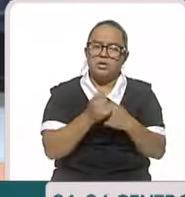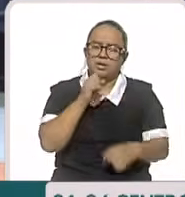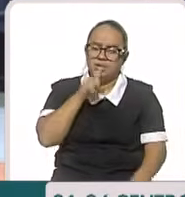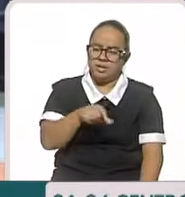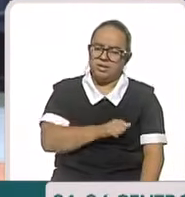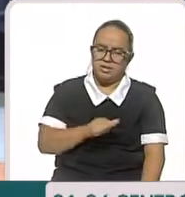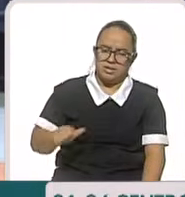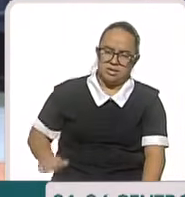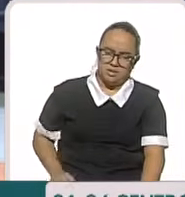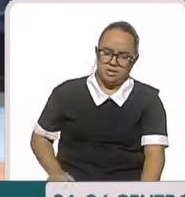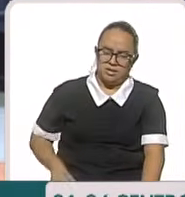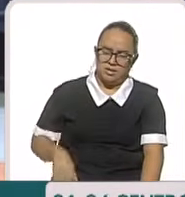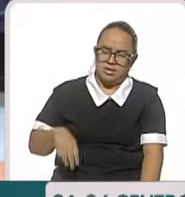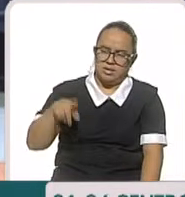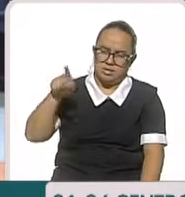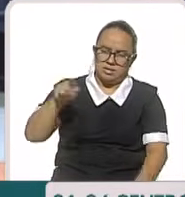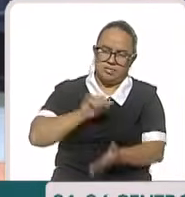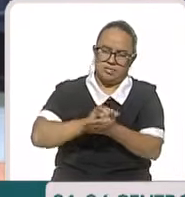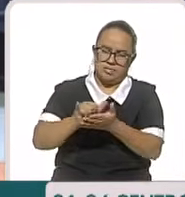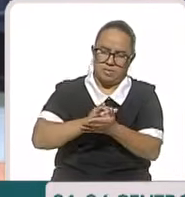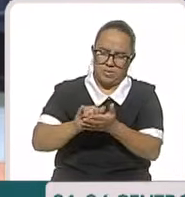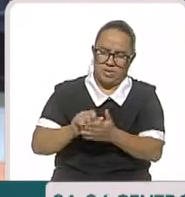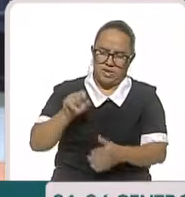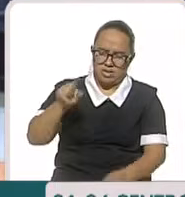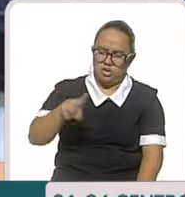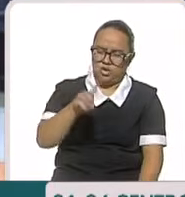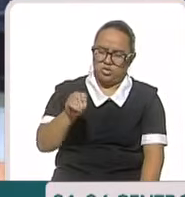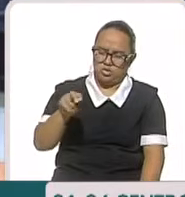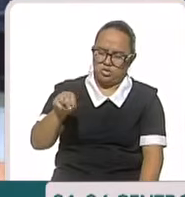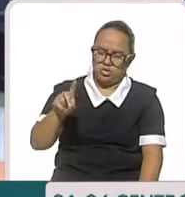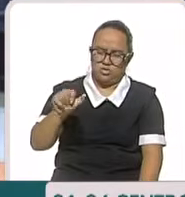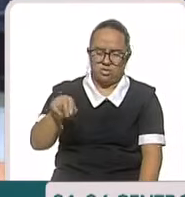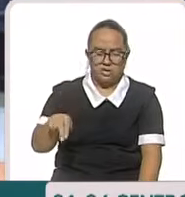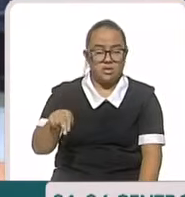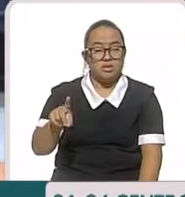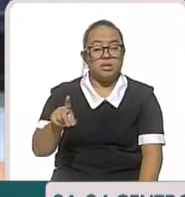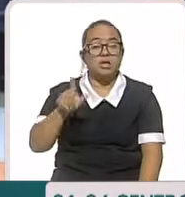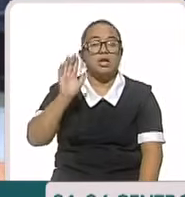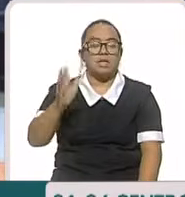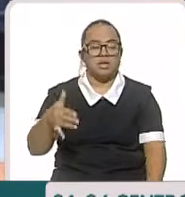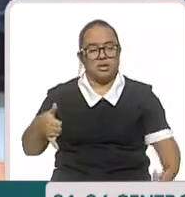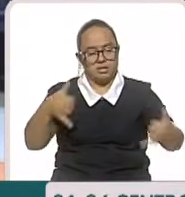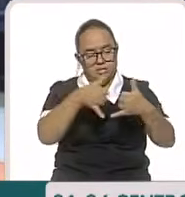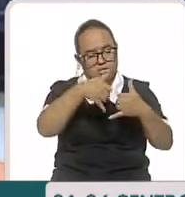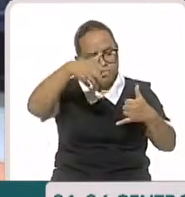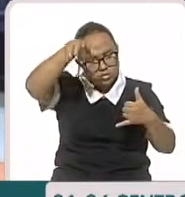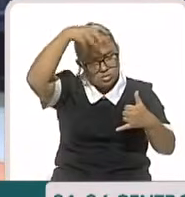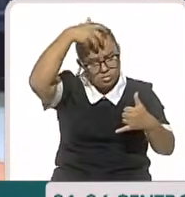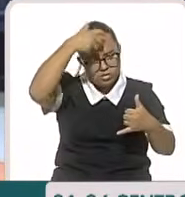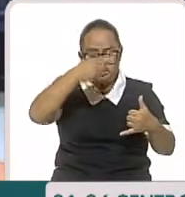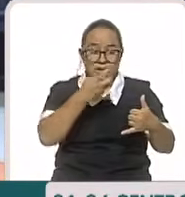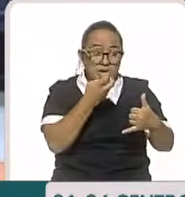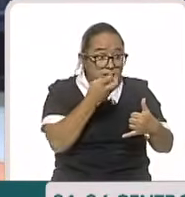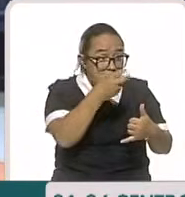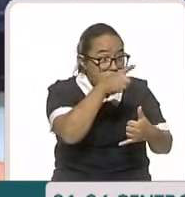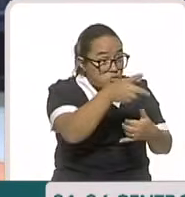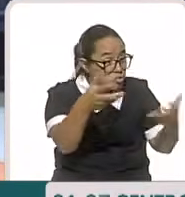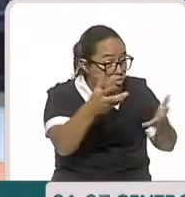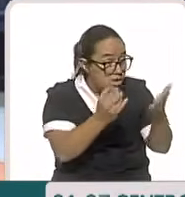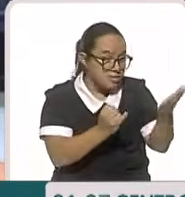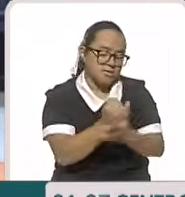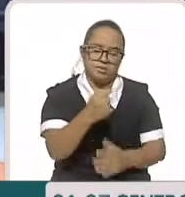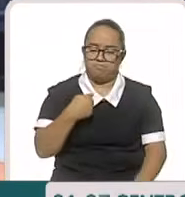alcalde Zohran Mamdani ahí en Nueva York, donde también aseguró que pues habló por teléfono con Donald Trump y le expresó su rechazo a